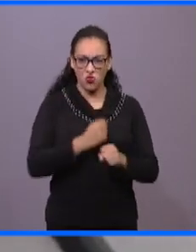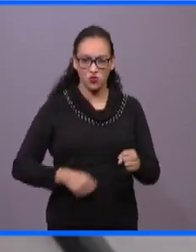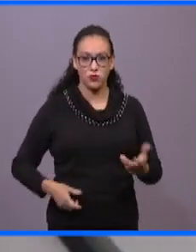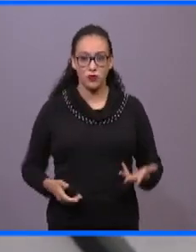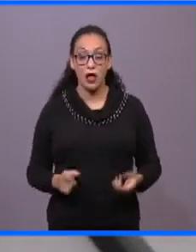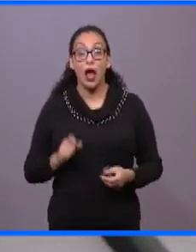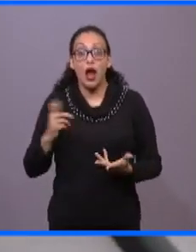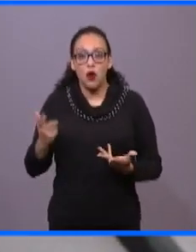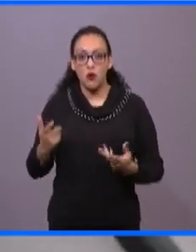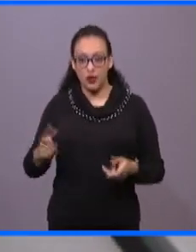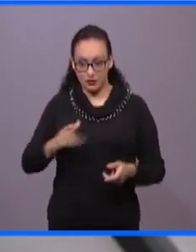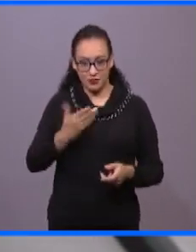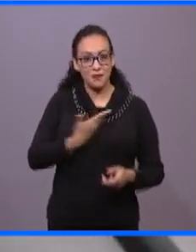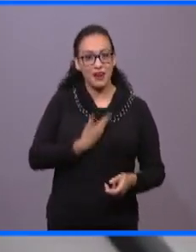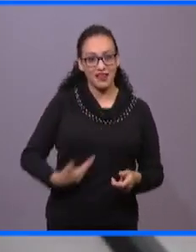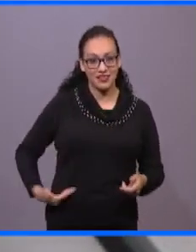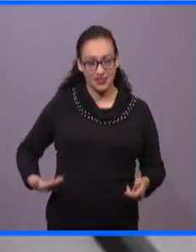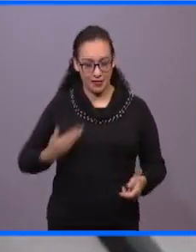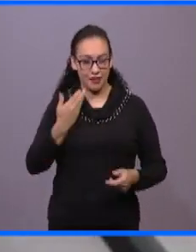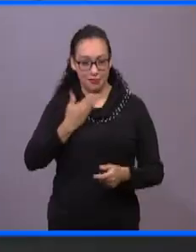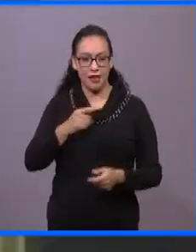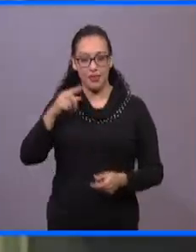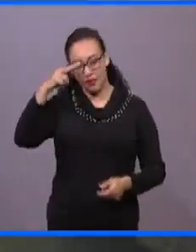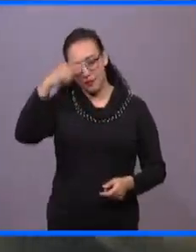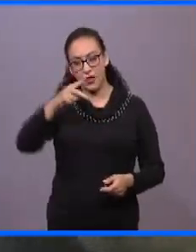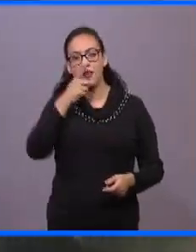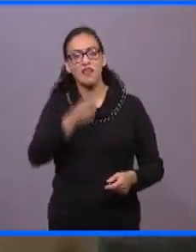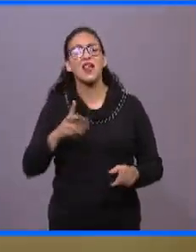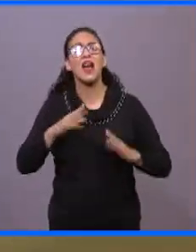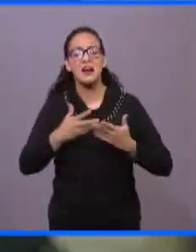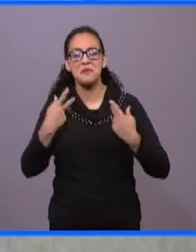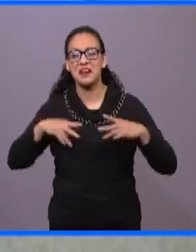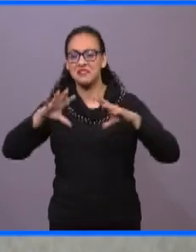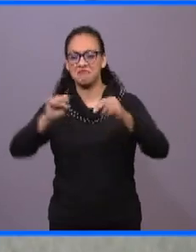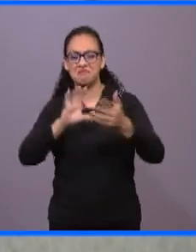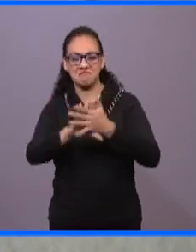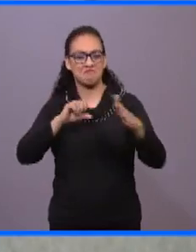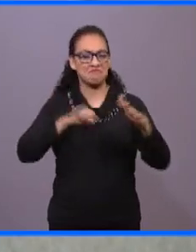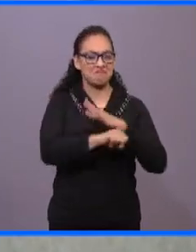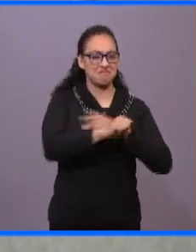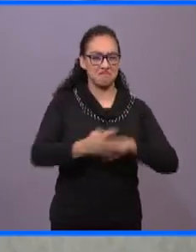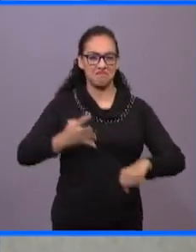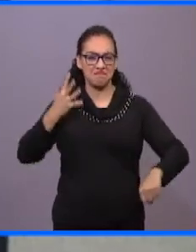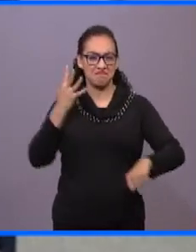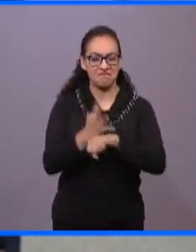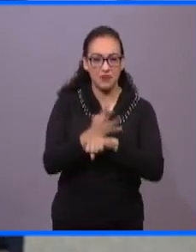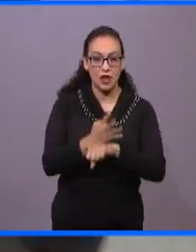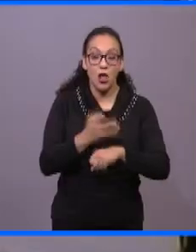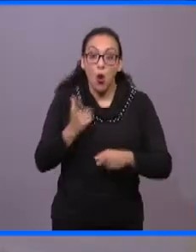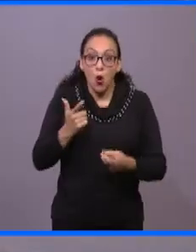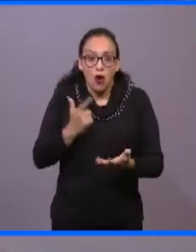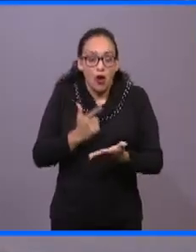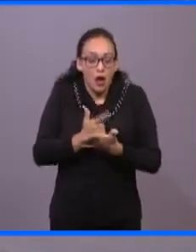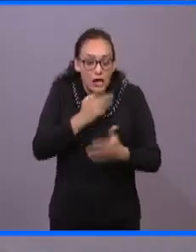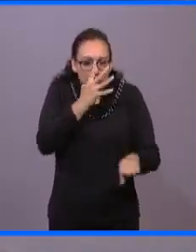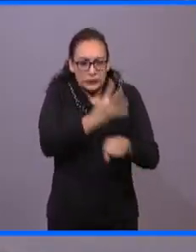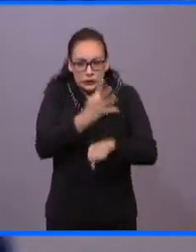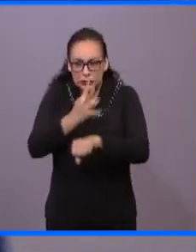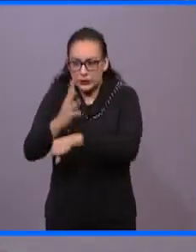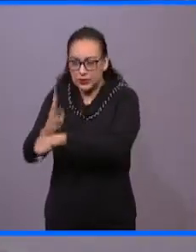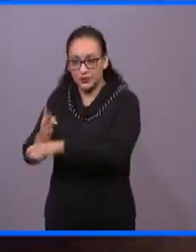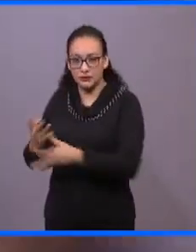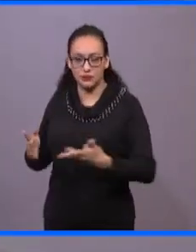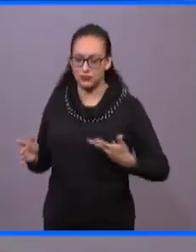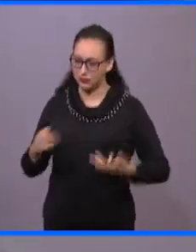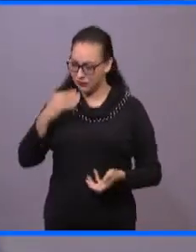legislativa penal y las narrativas políticas basadas en la cárcel, el castigo y el aumento de penas como sinónimo de